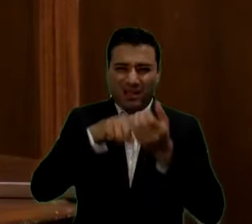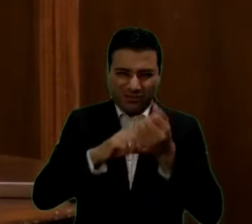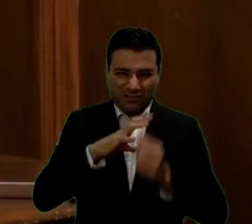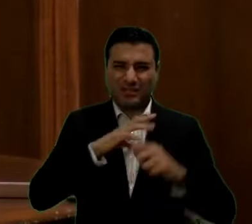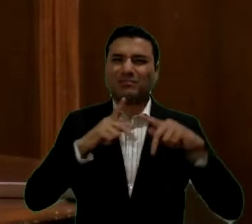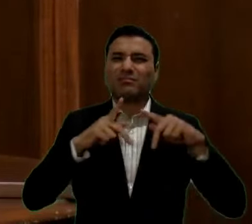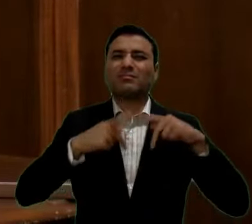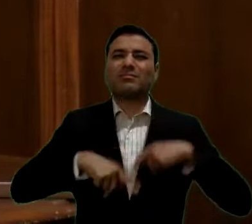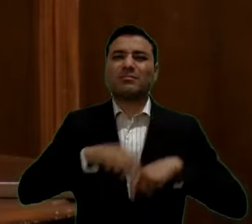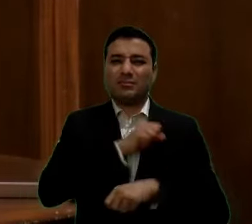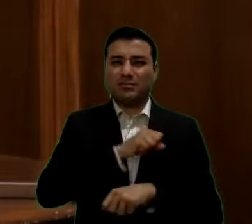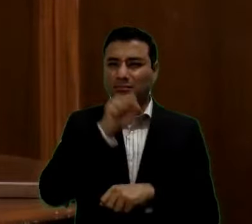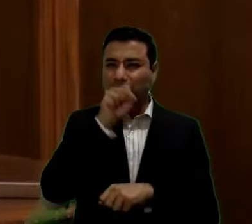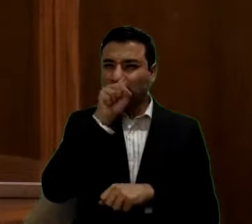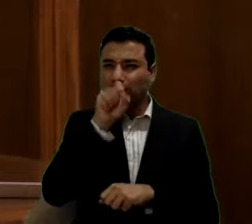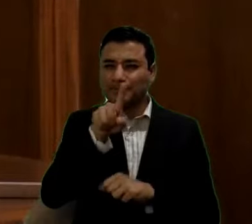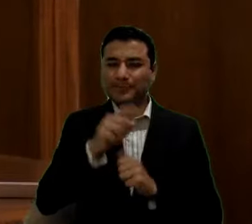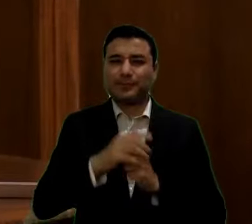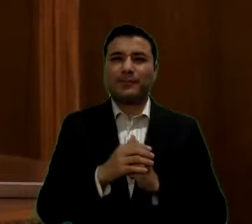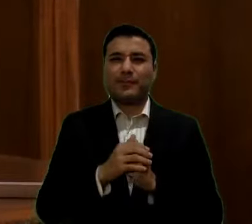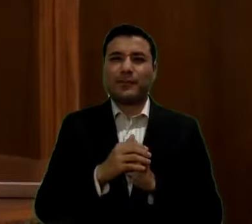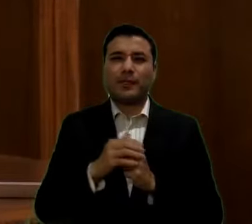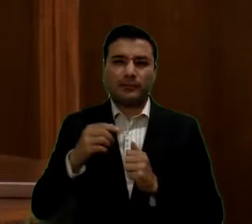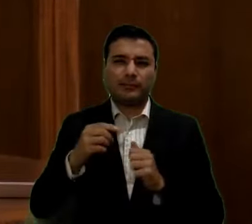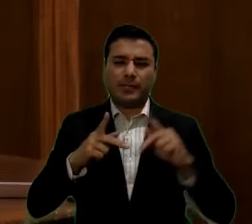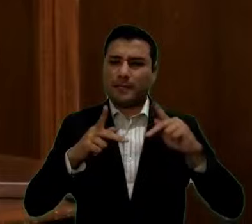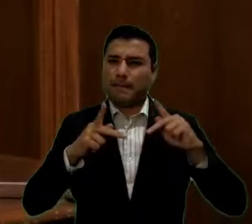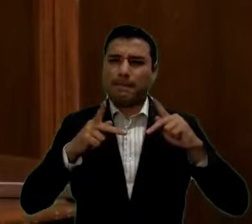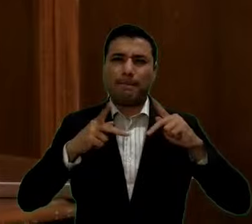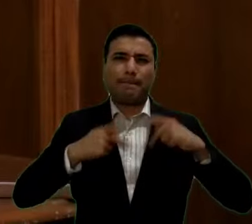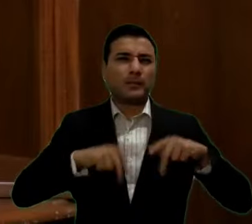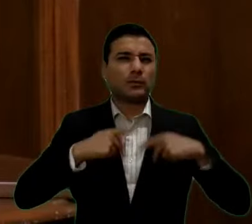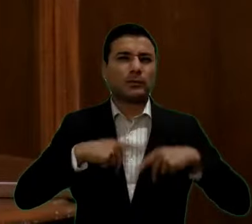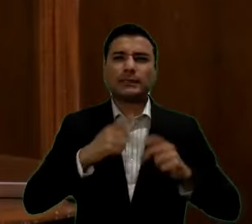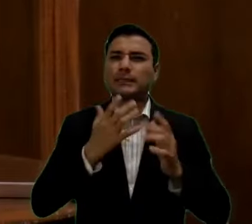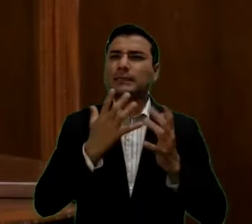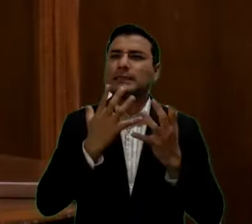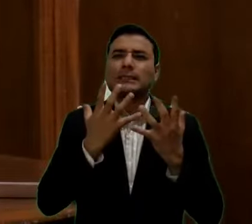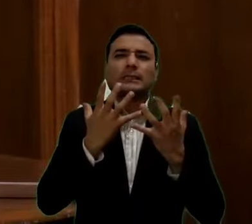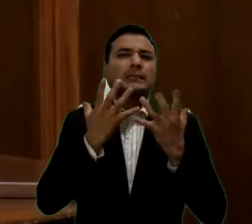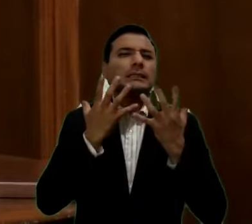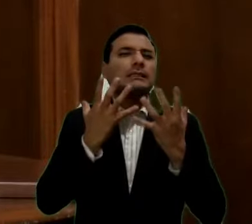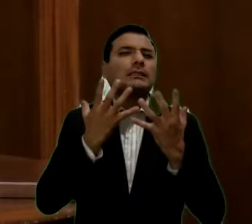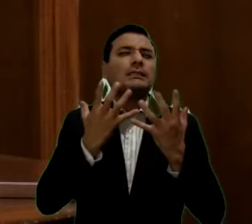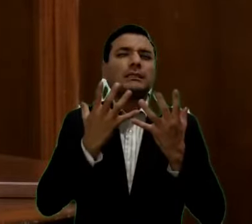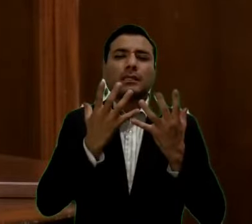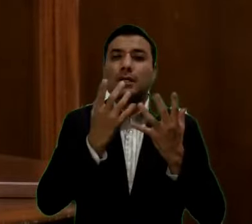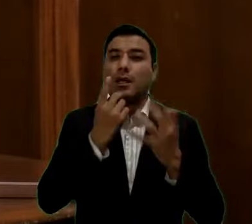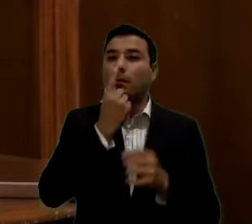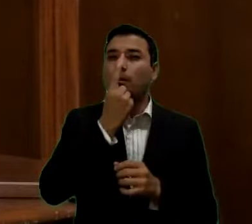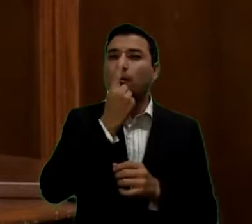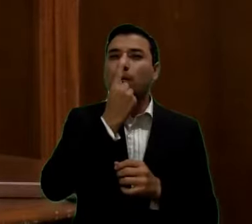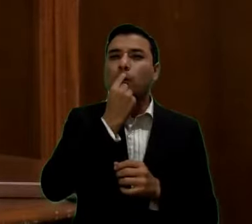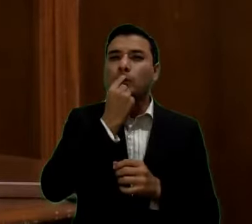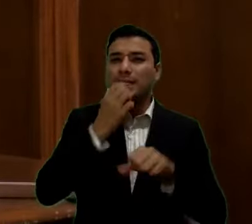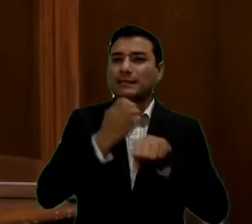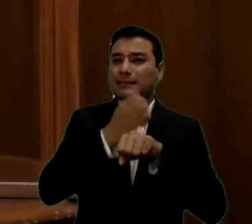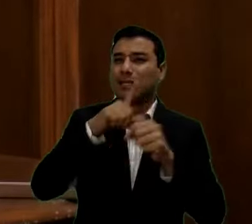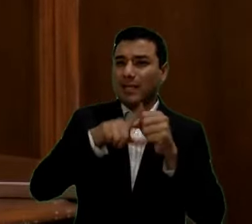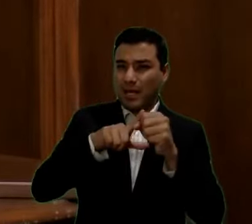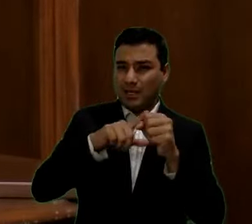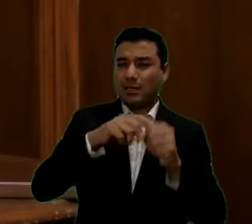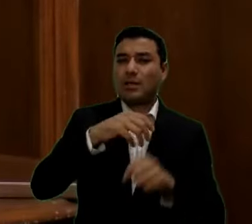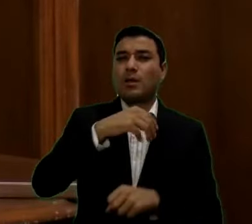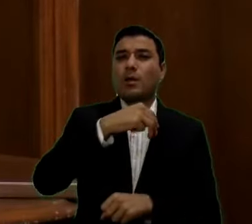Es evidente que la ciudadanía exige que los elementos de seguridad en el ámbito estatal y municipal